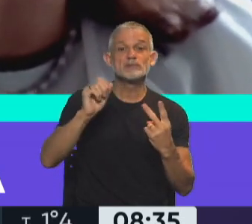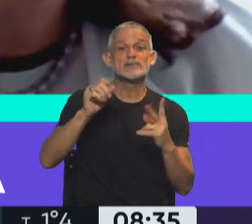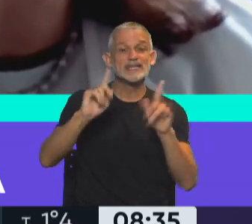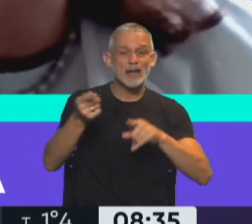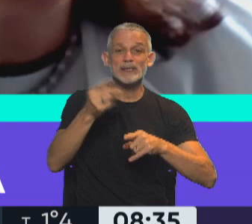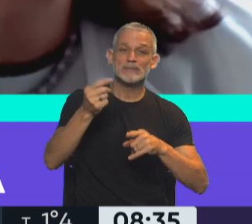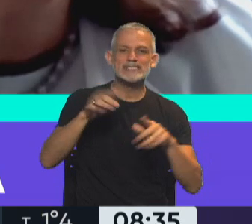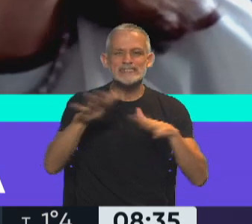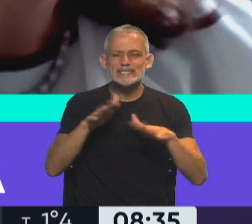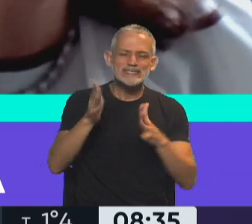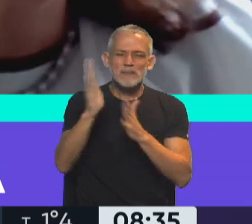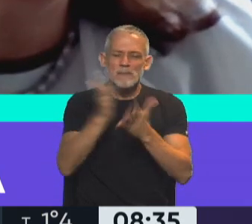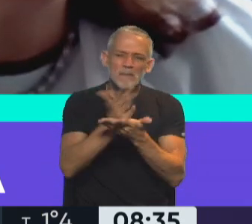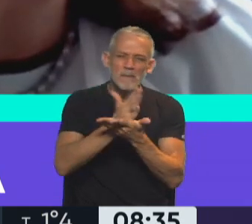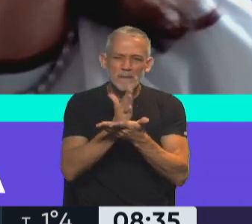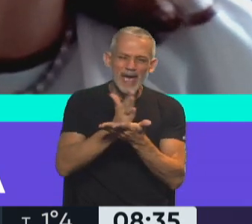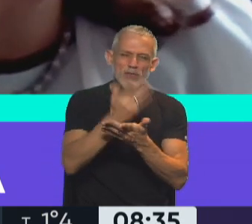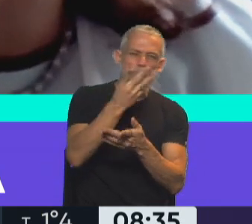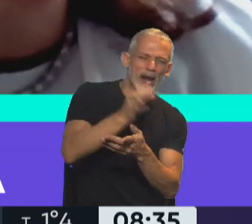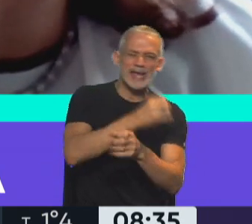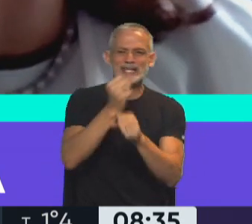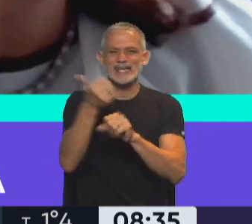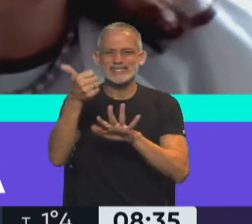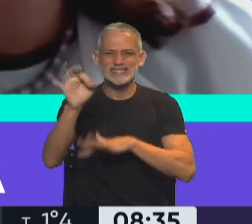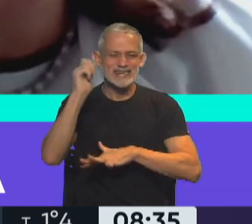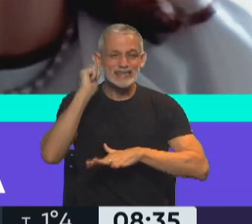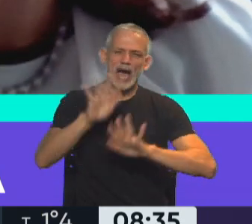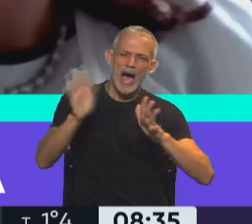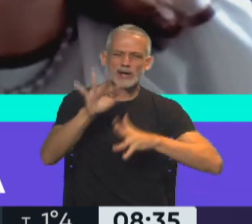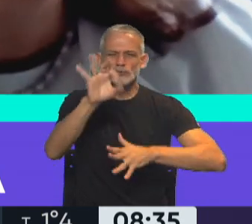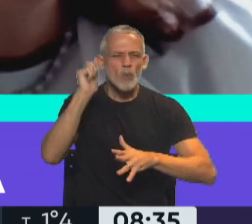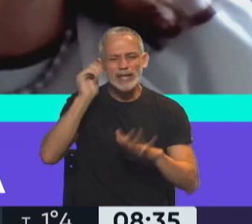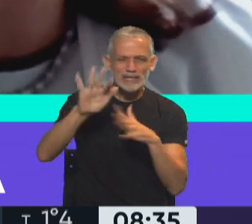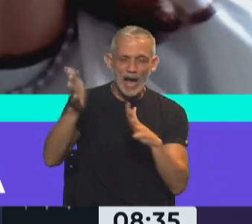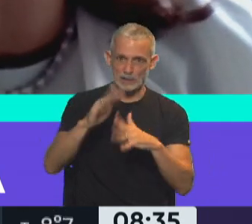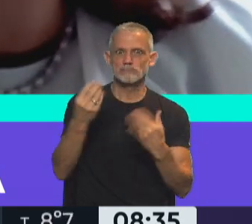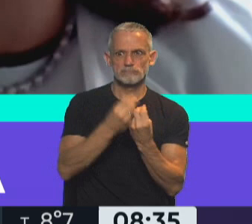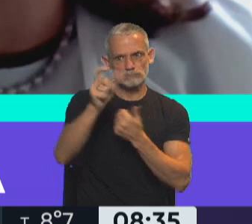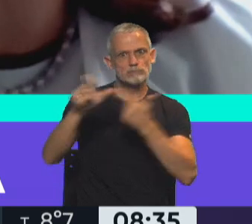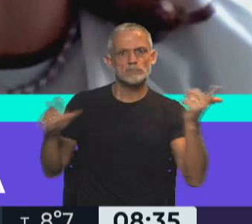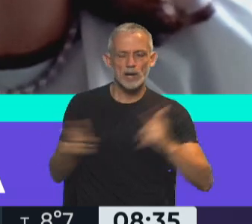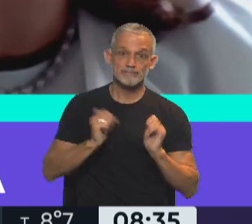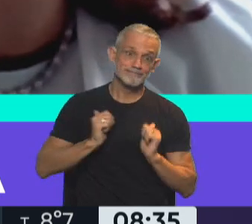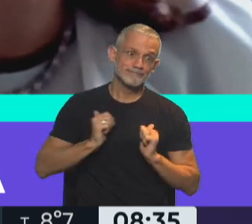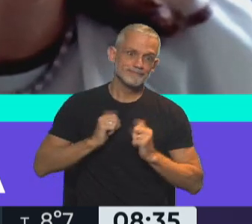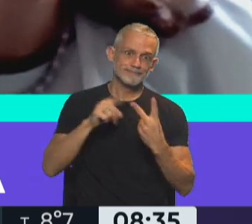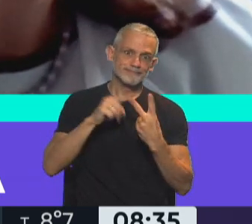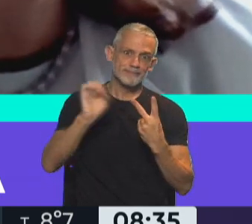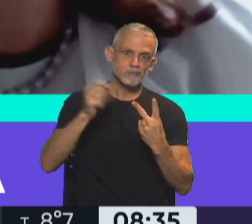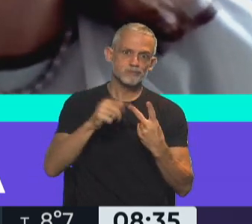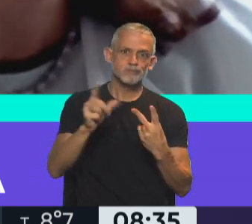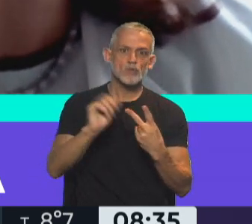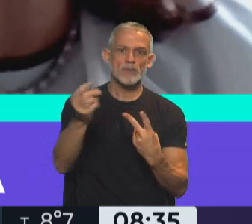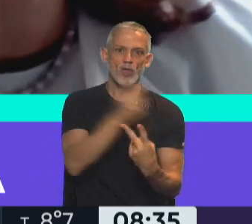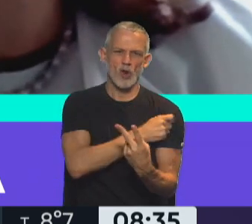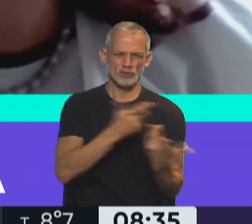en situación intermedia, entre 40 y 60 años, 50 años, hay mucha gente que está esperando su segunda dosis. Es verdad.